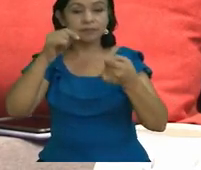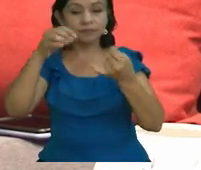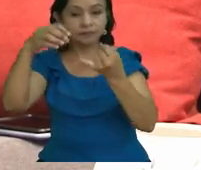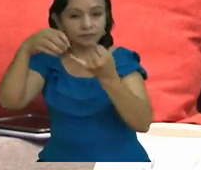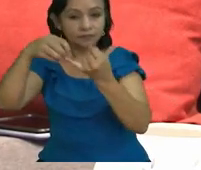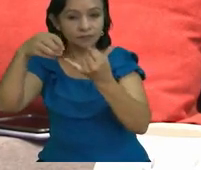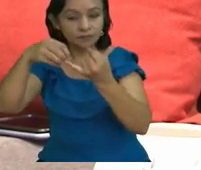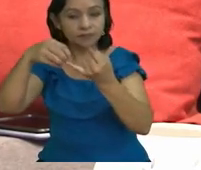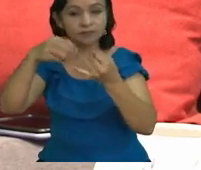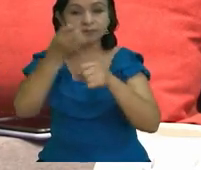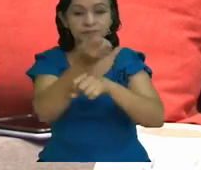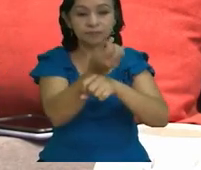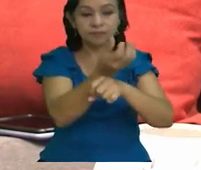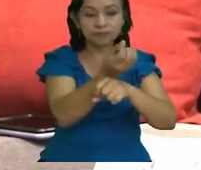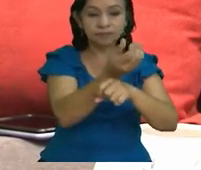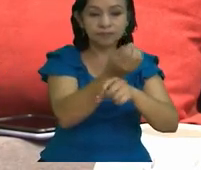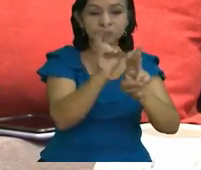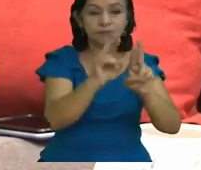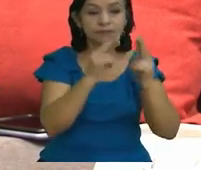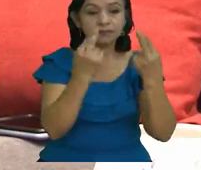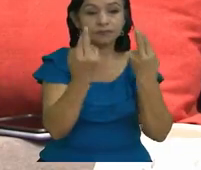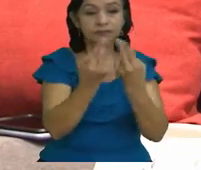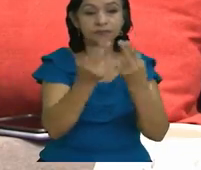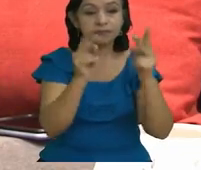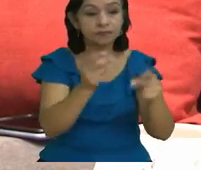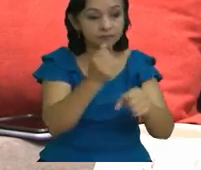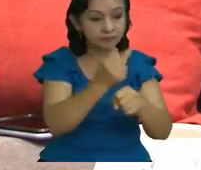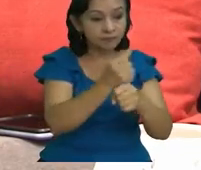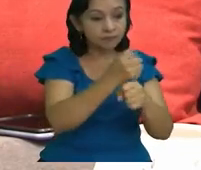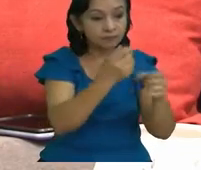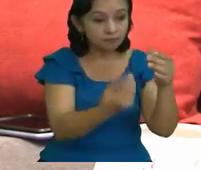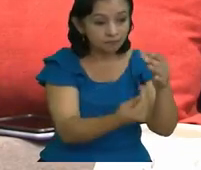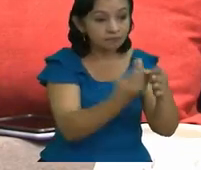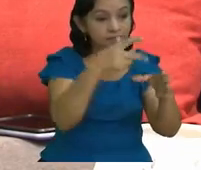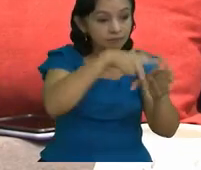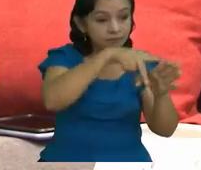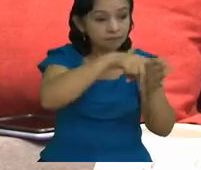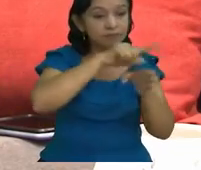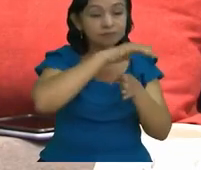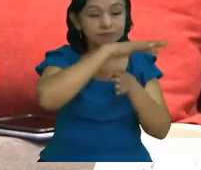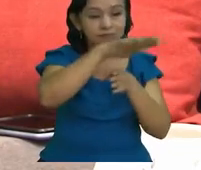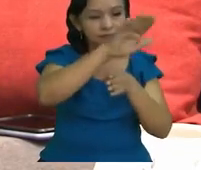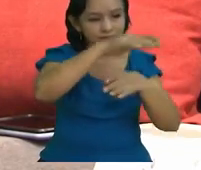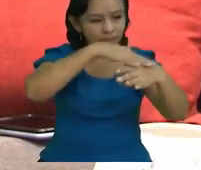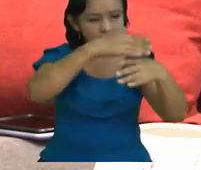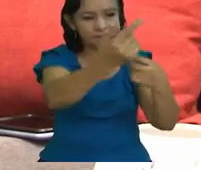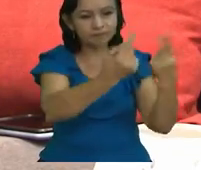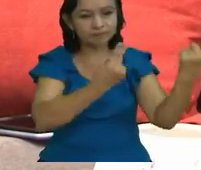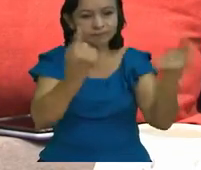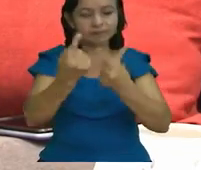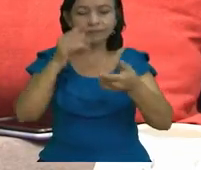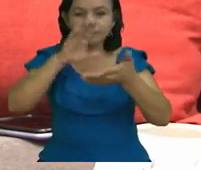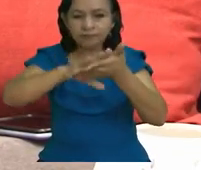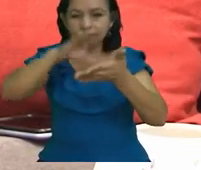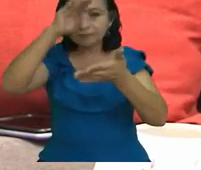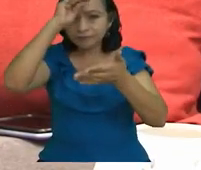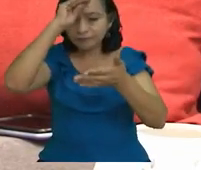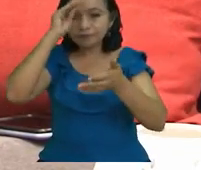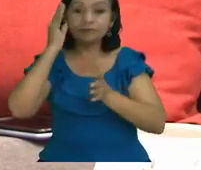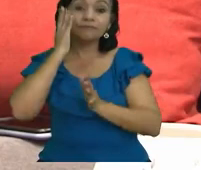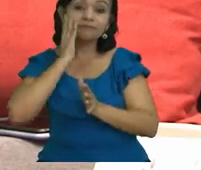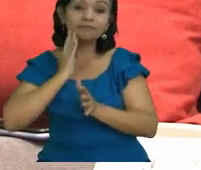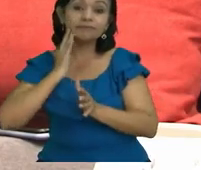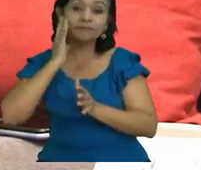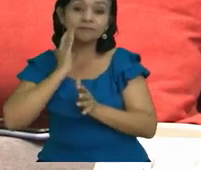en oficinas de las alcaldías, se reúnen productores y desde ahí reciben la transferencia o la capacitación de un